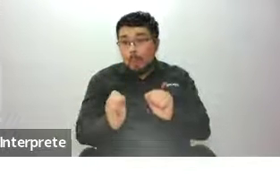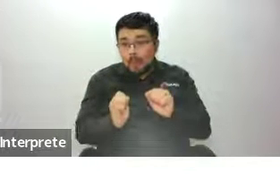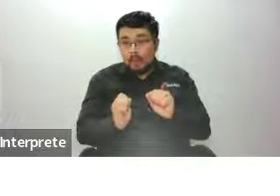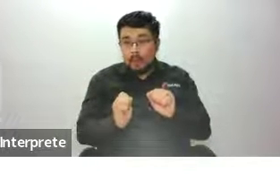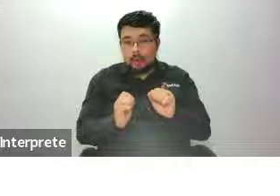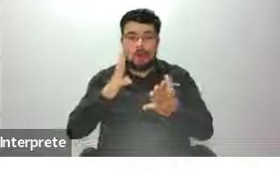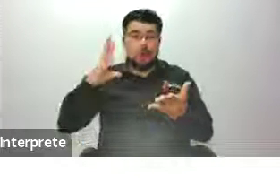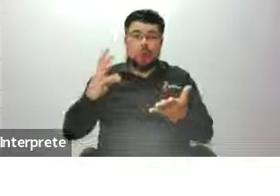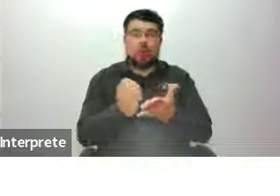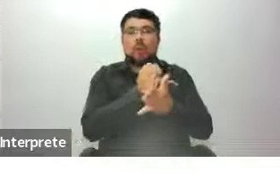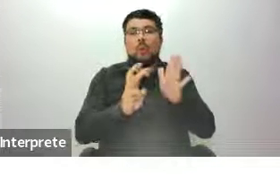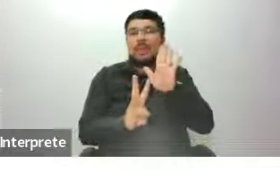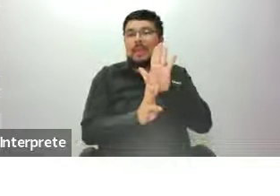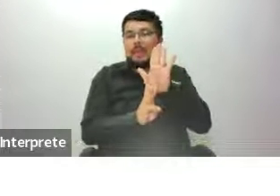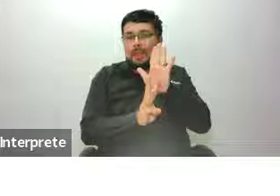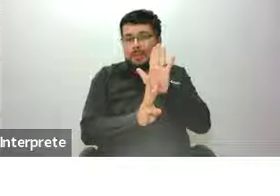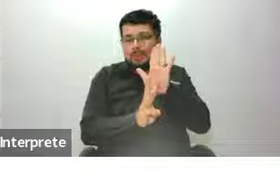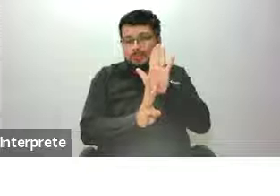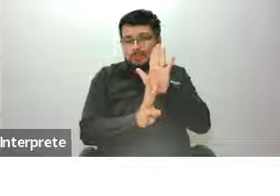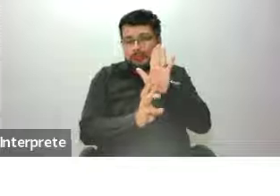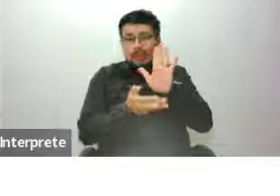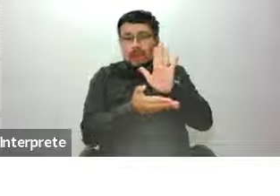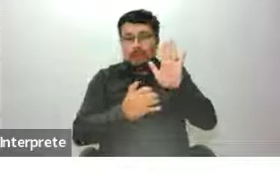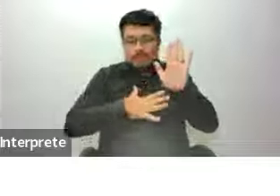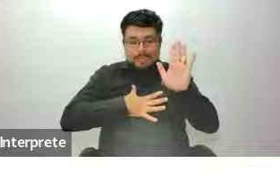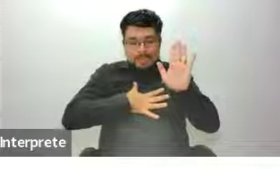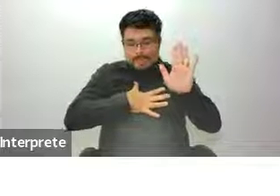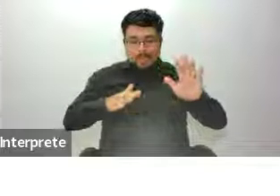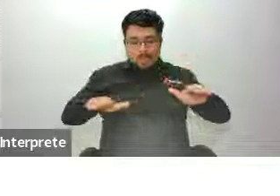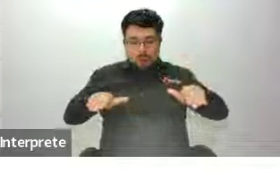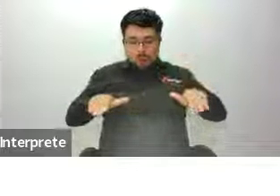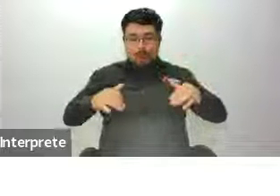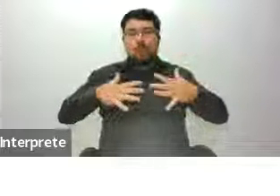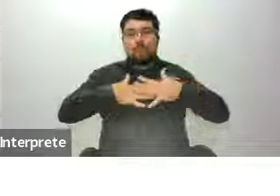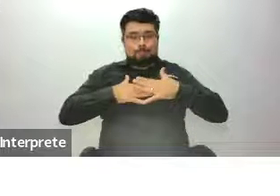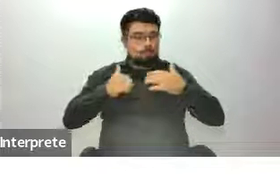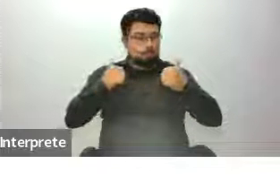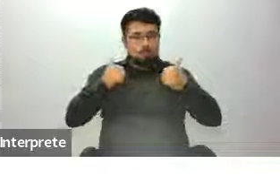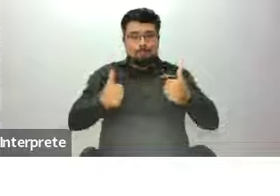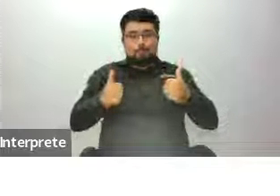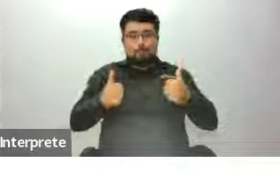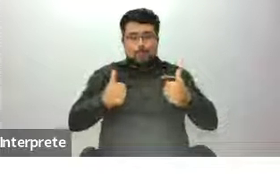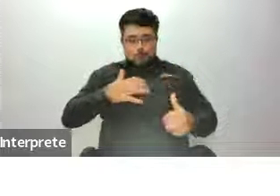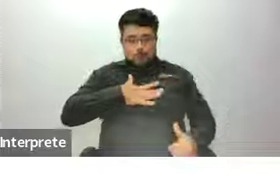lo haga sentir cómodo consigo mismo, con su propia persona y con su propia cultura.